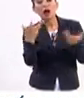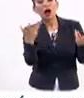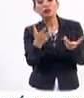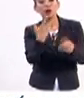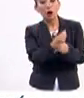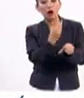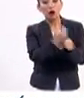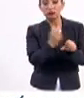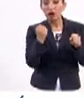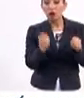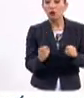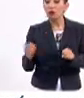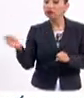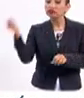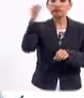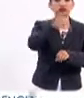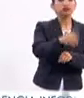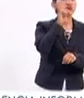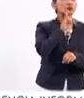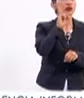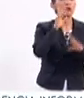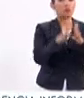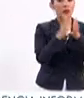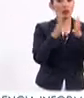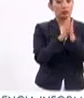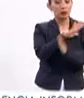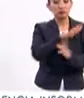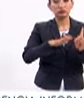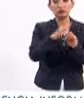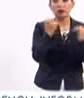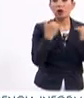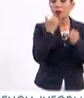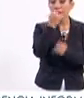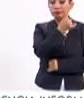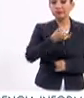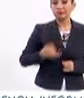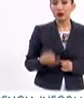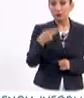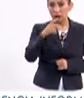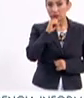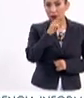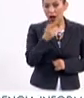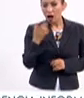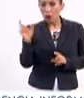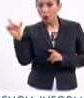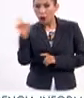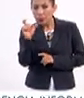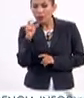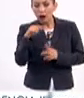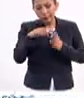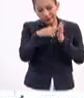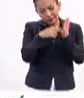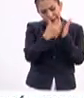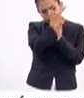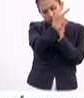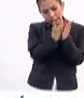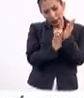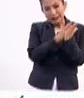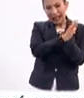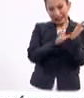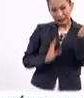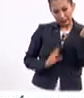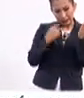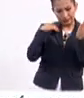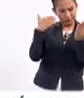reparara y se garantizara a las mujeres participación en condiciones de neutralidad. Pero también al momento de delinear las listas y las